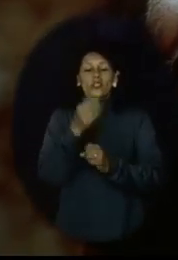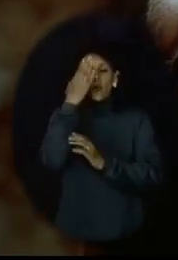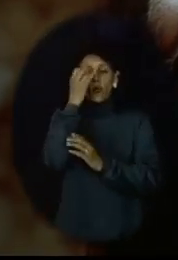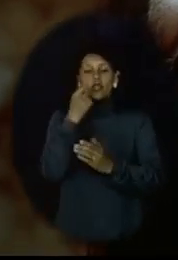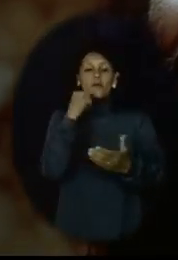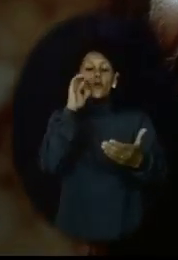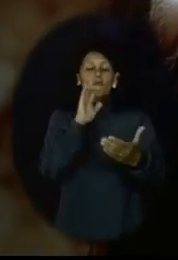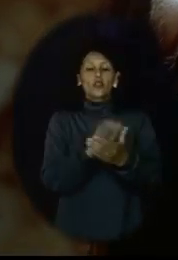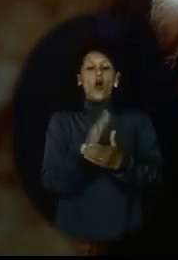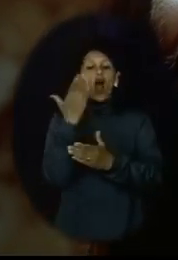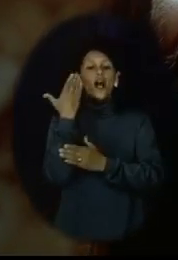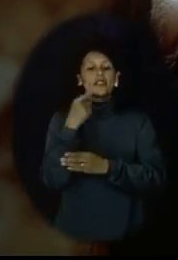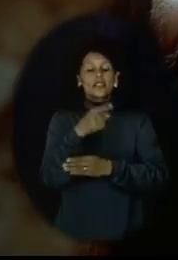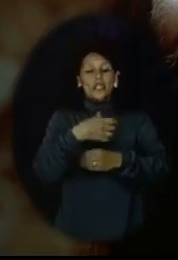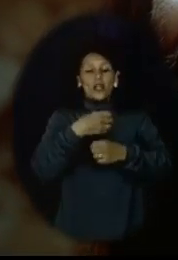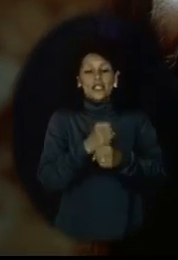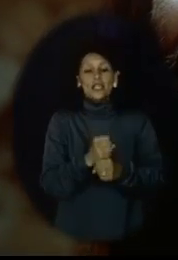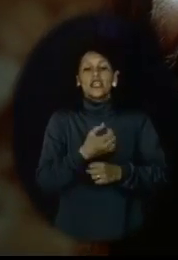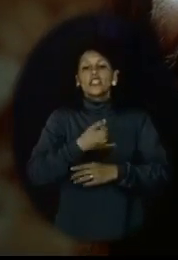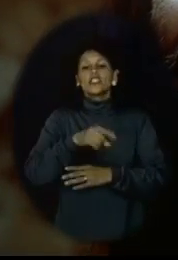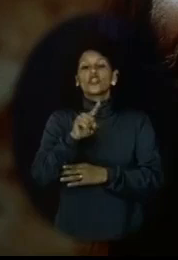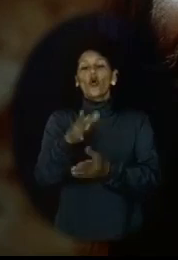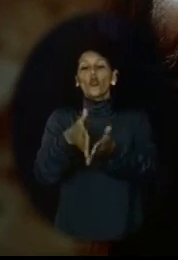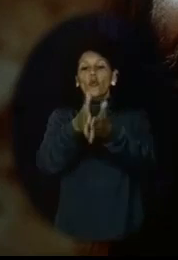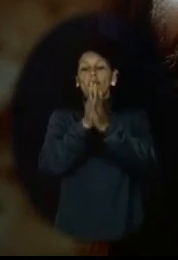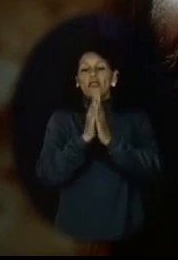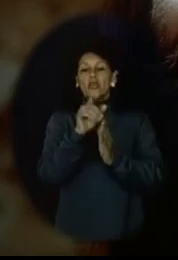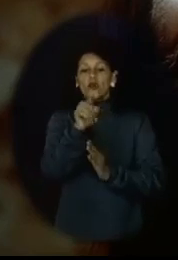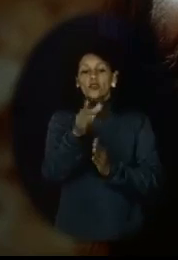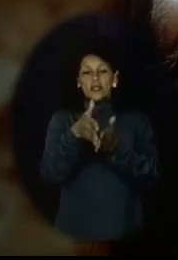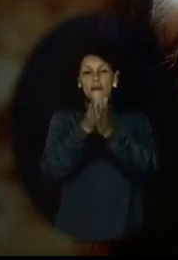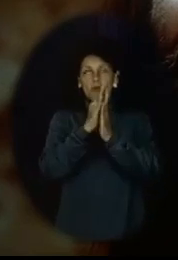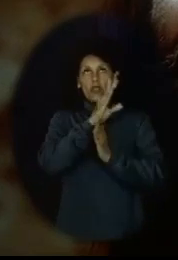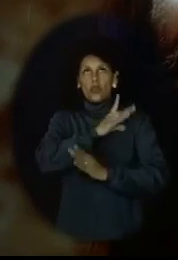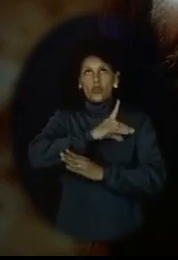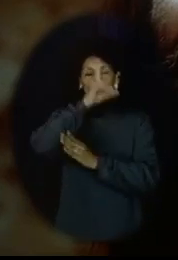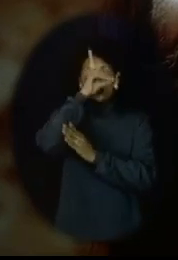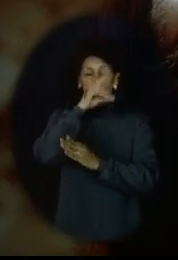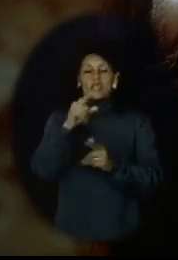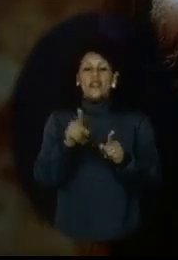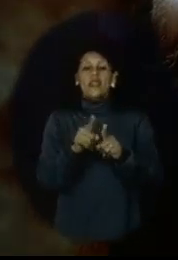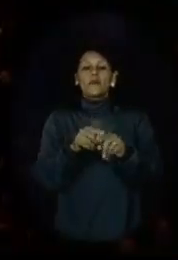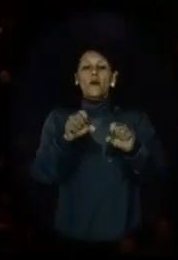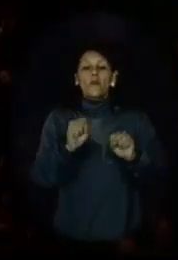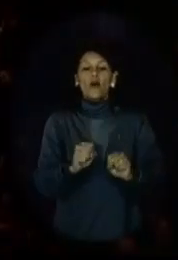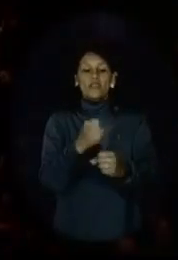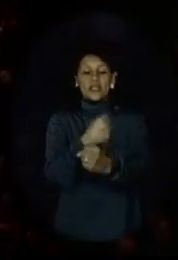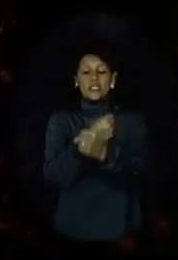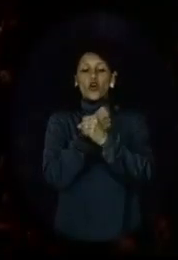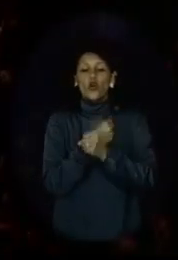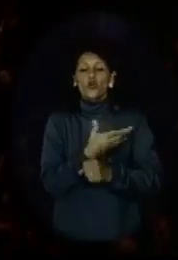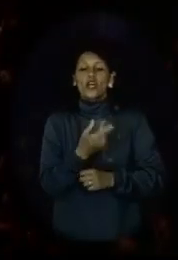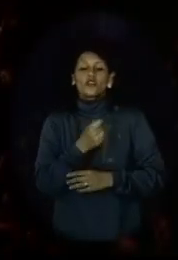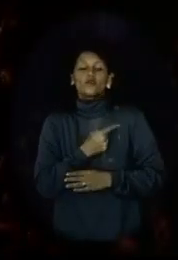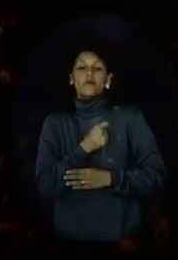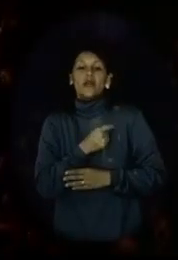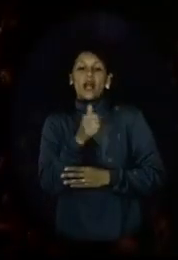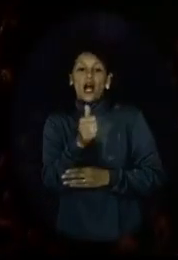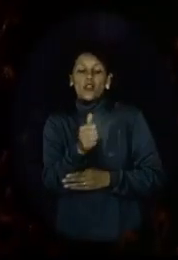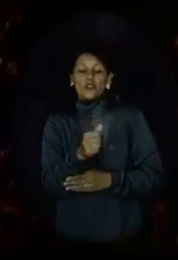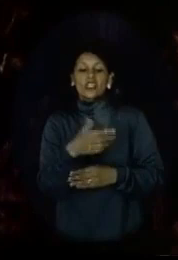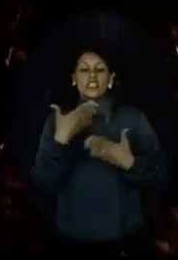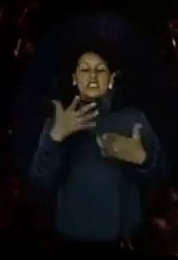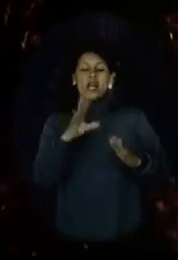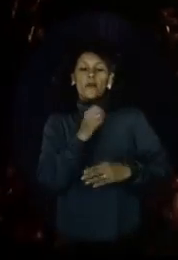Él entró porque prometió que lo haría, si tan solo se lo pedías. También puedes estar seguro que